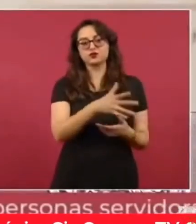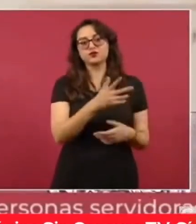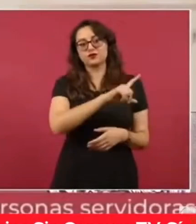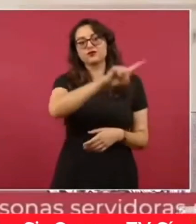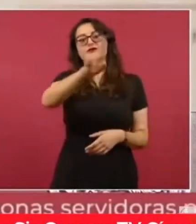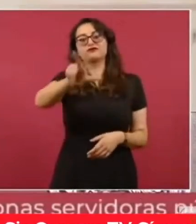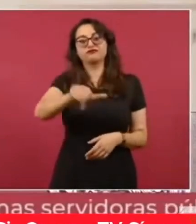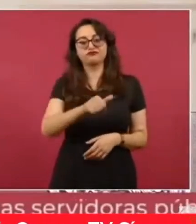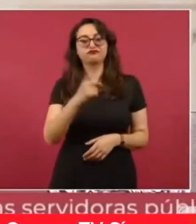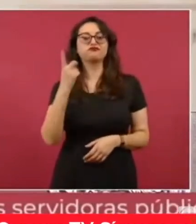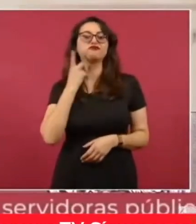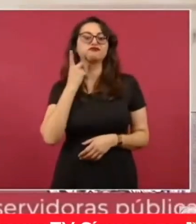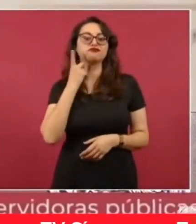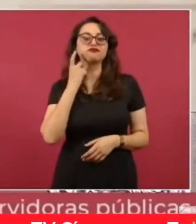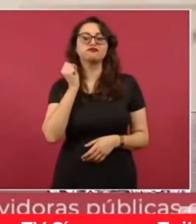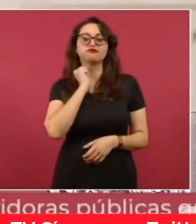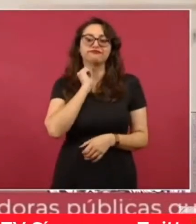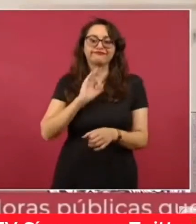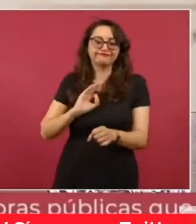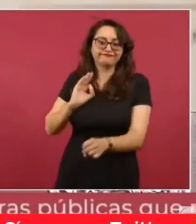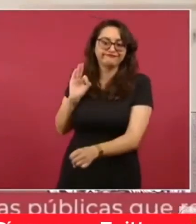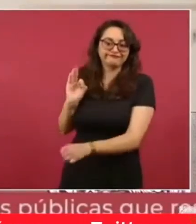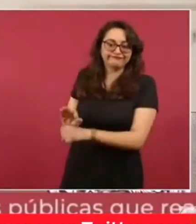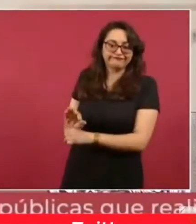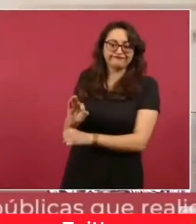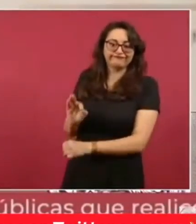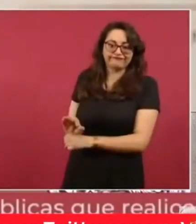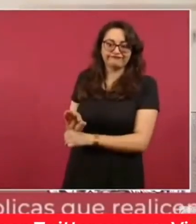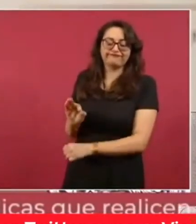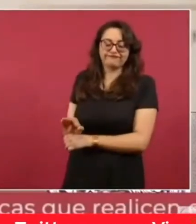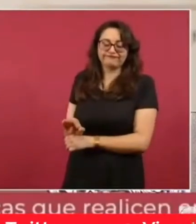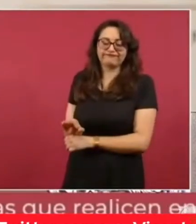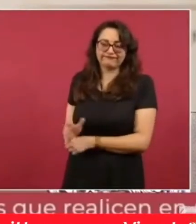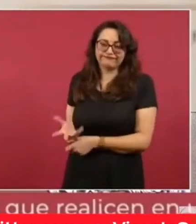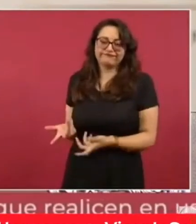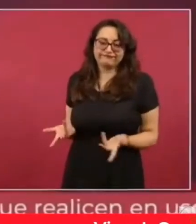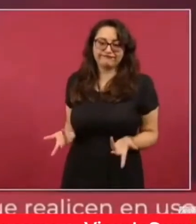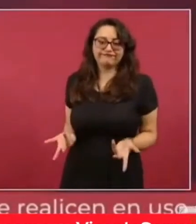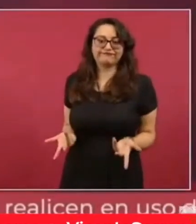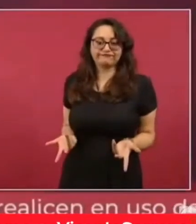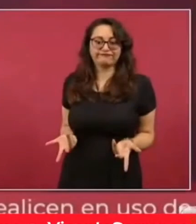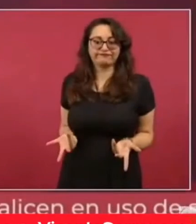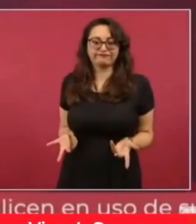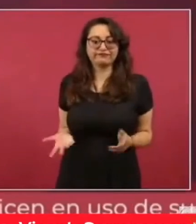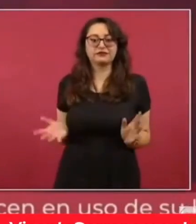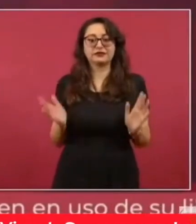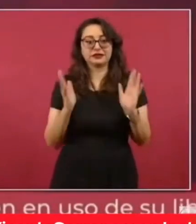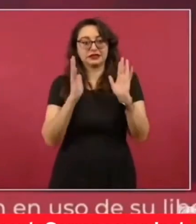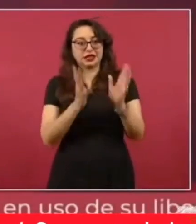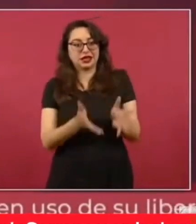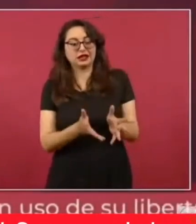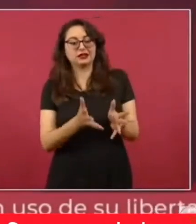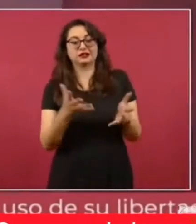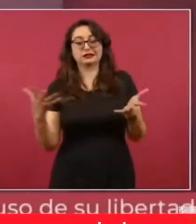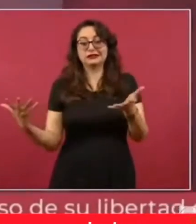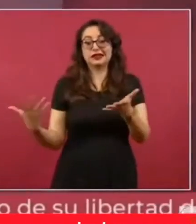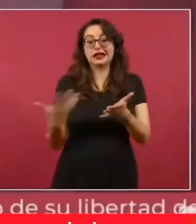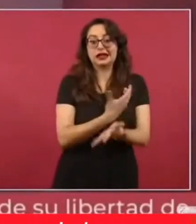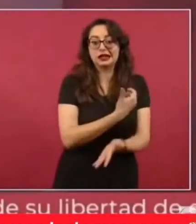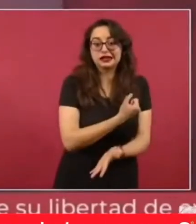apoyan a candidatos para que cuando lleguen al congreso defiendan